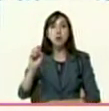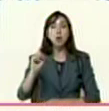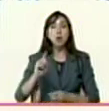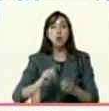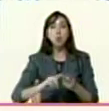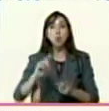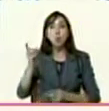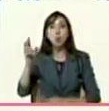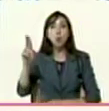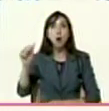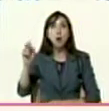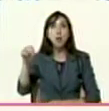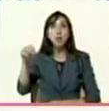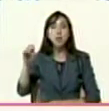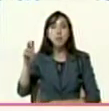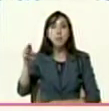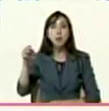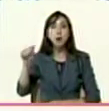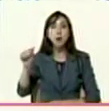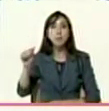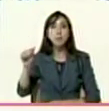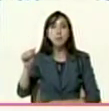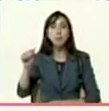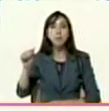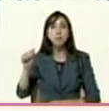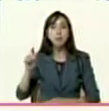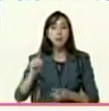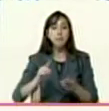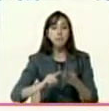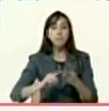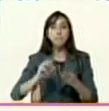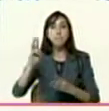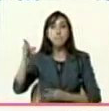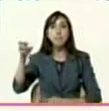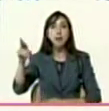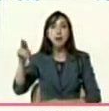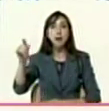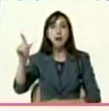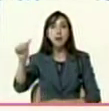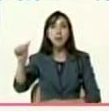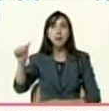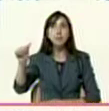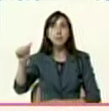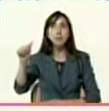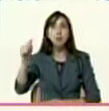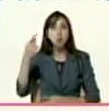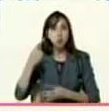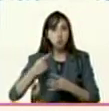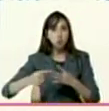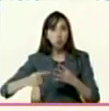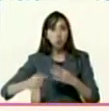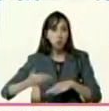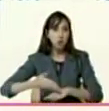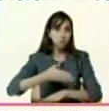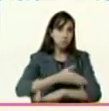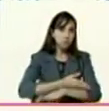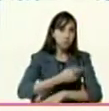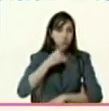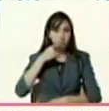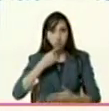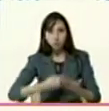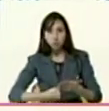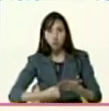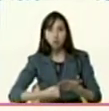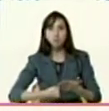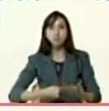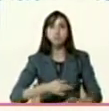Ricardo Alfredo Prada Silvi y los otros ya mencionados, conjunto